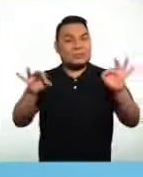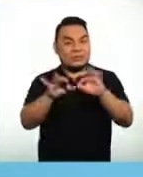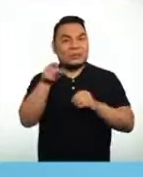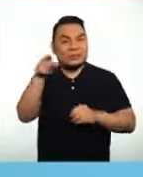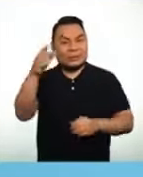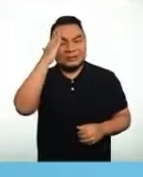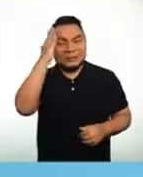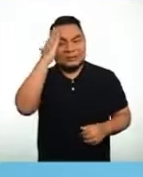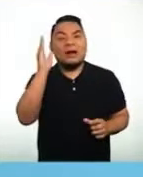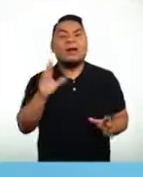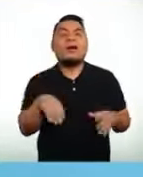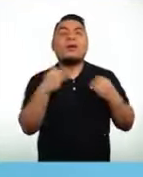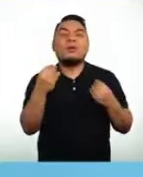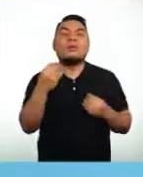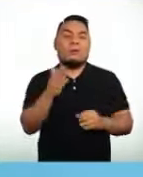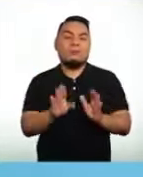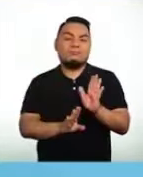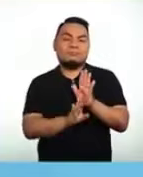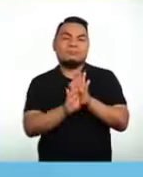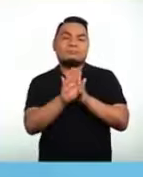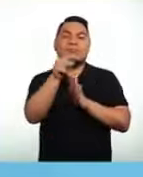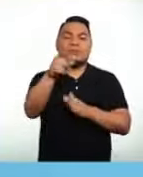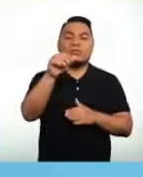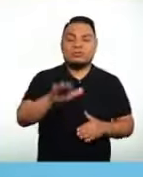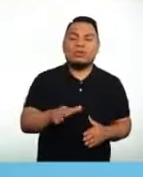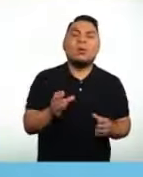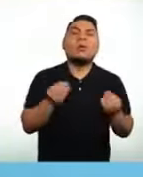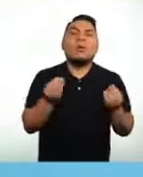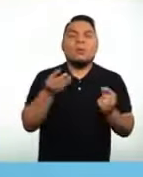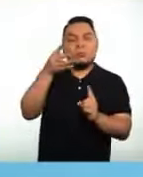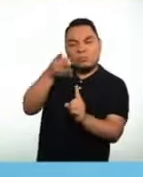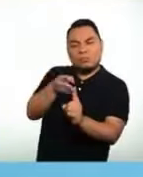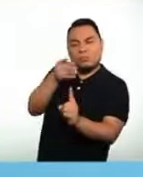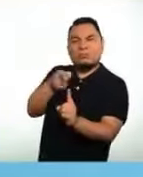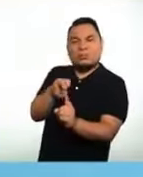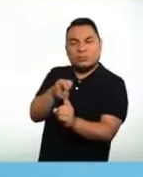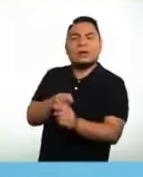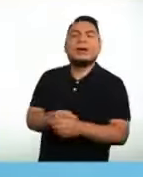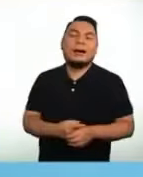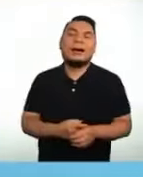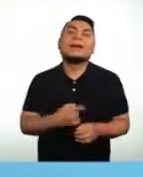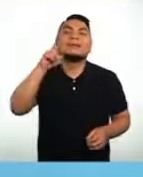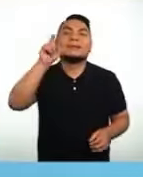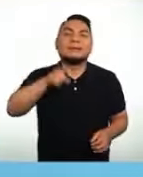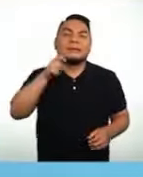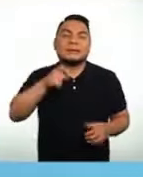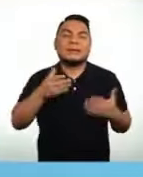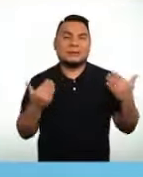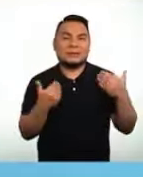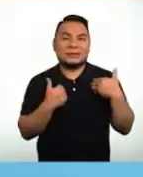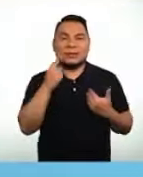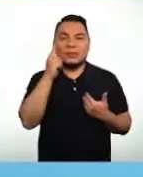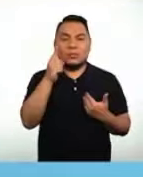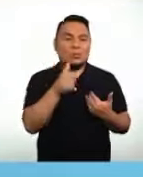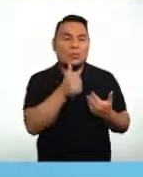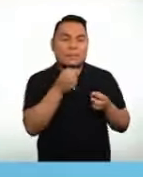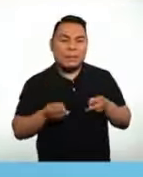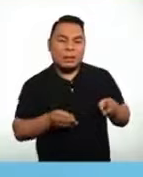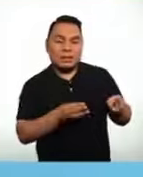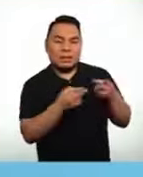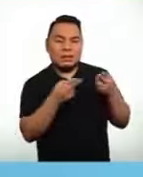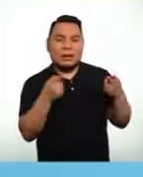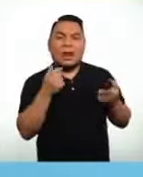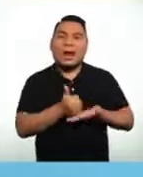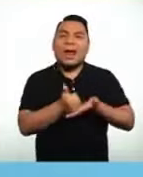es muy importante saber cómo va progresando tu niña o niño. Para ello, es necesario tener